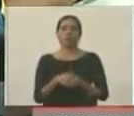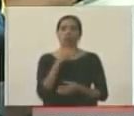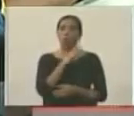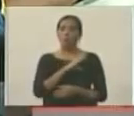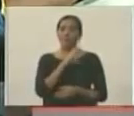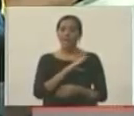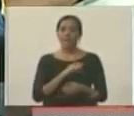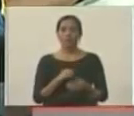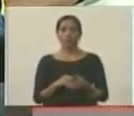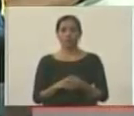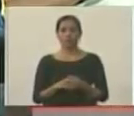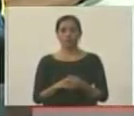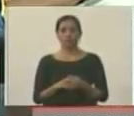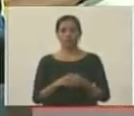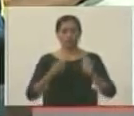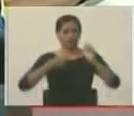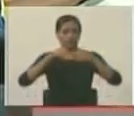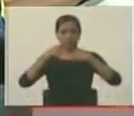mercados municipales, se ve